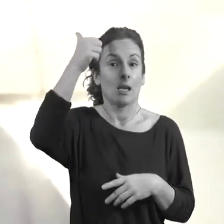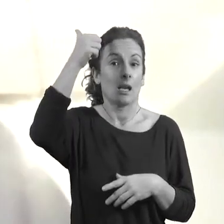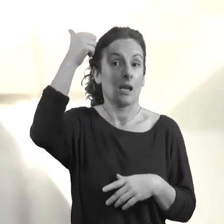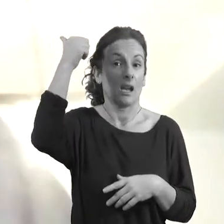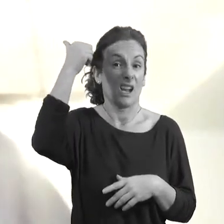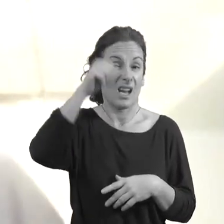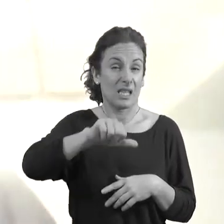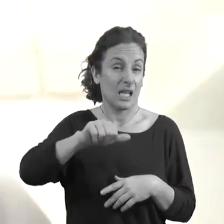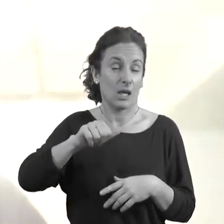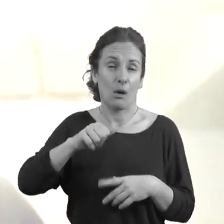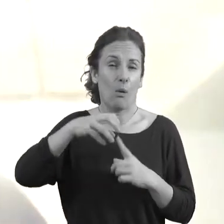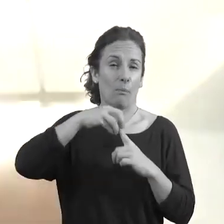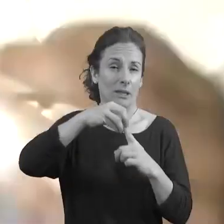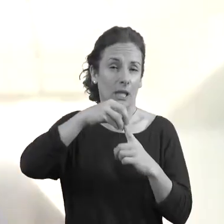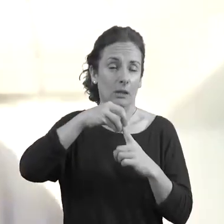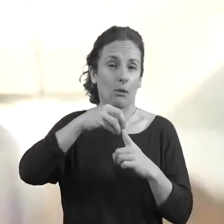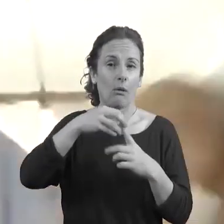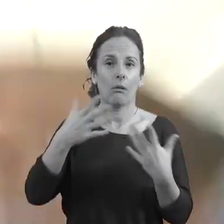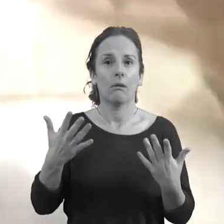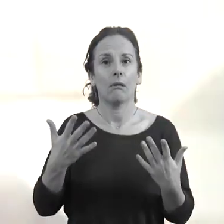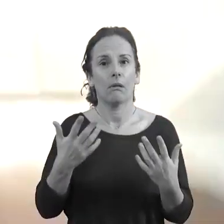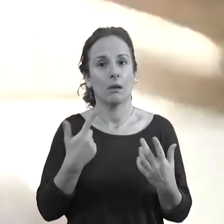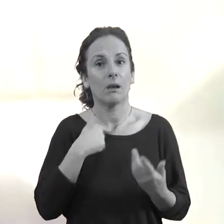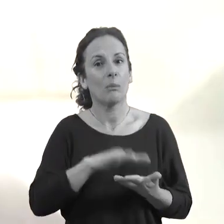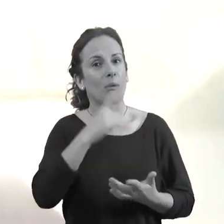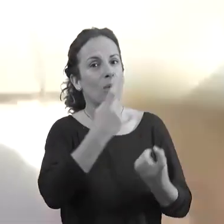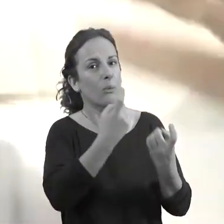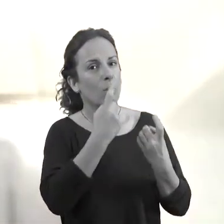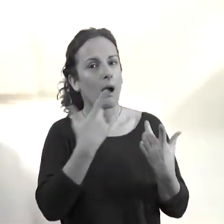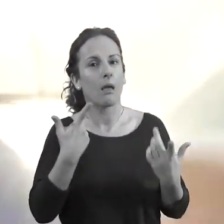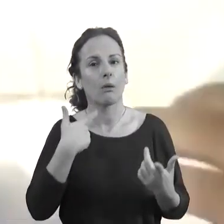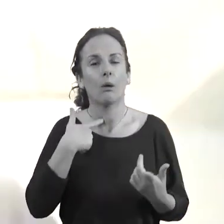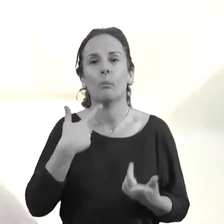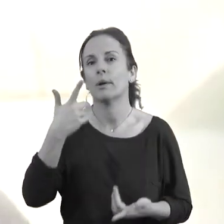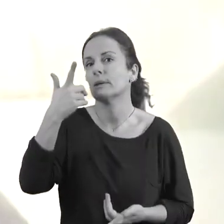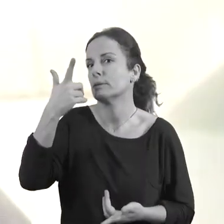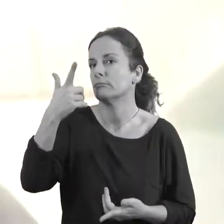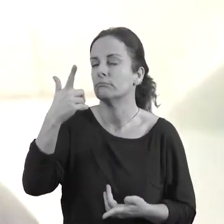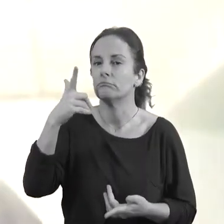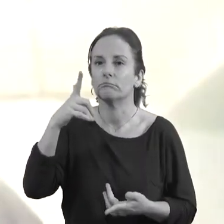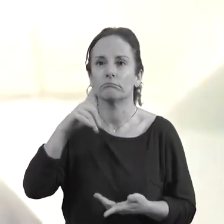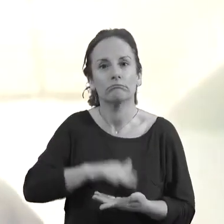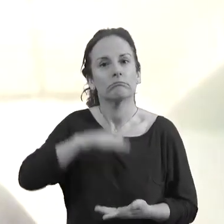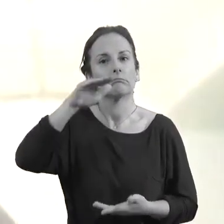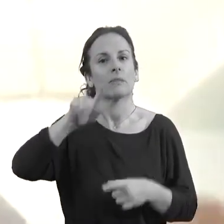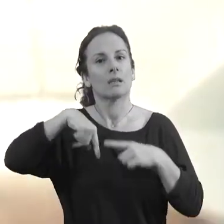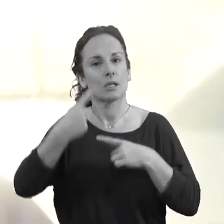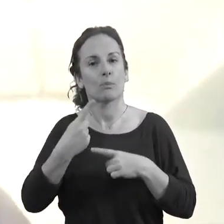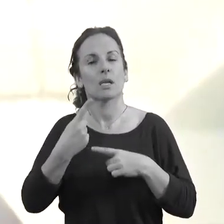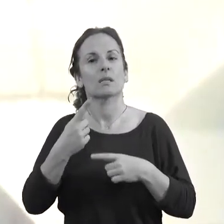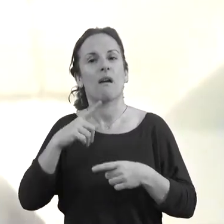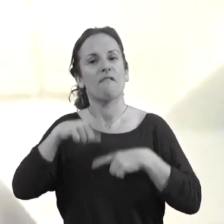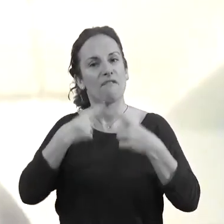nos han educado en con estos valores, ¿no?, de crecer, tener pareja, formar una familia, ¿no? Y los